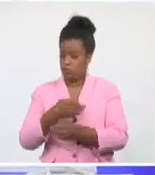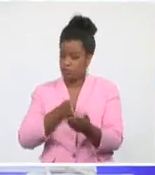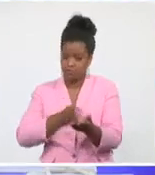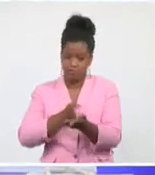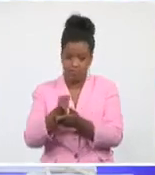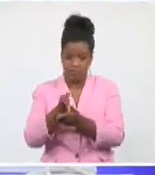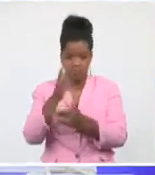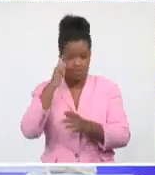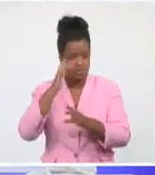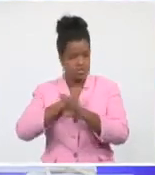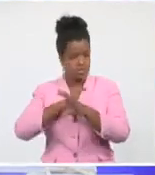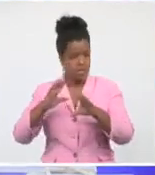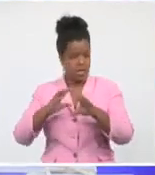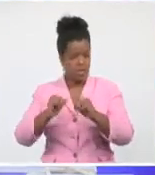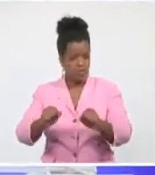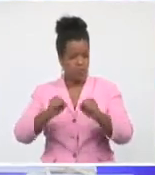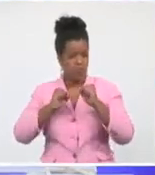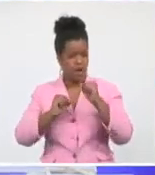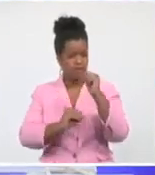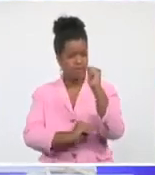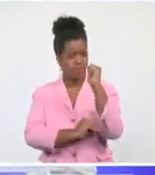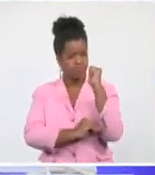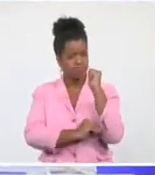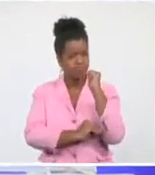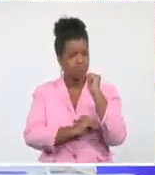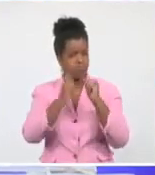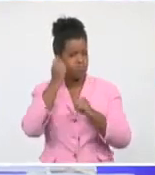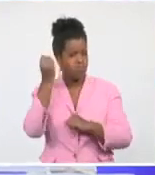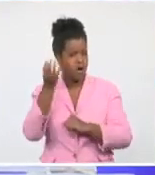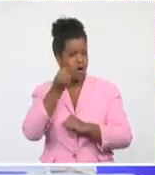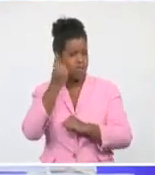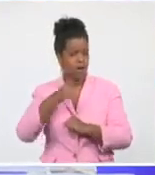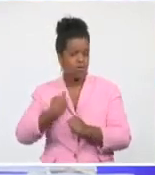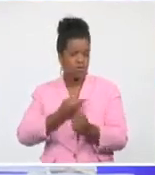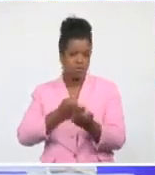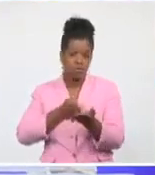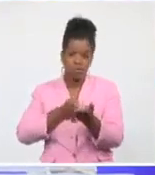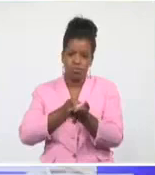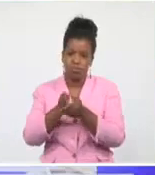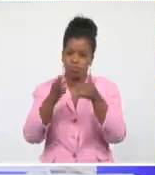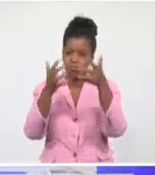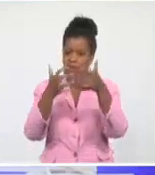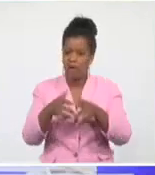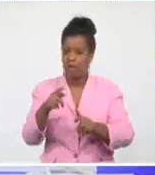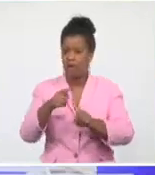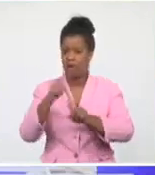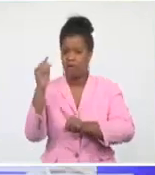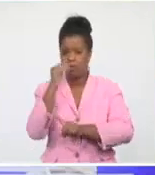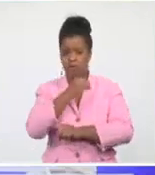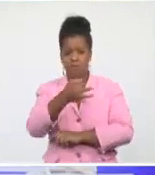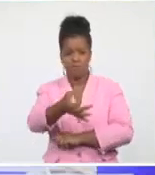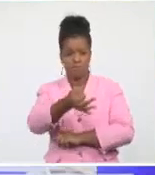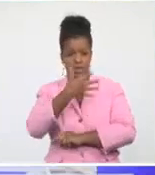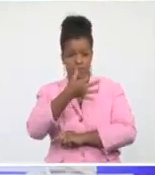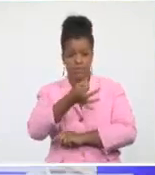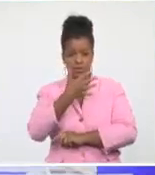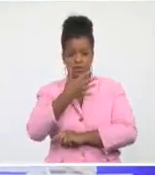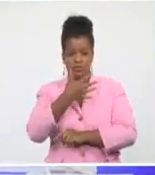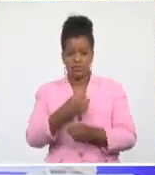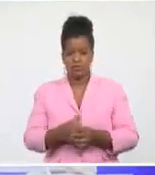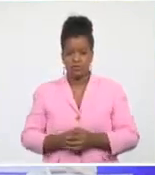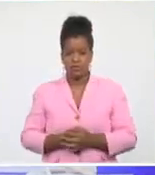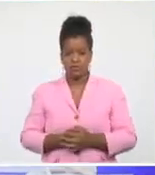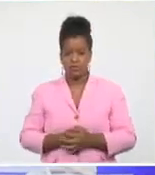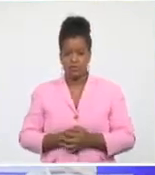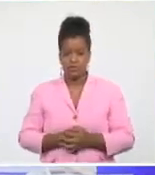ciencia e innovación tecnológica, con una avanzada y eficiente industria biotecnológica y farmacéutica, aliados